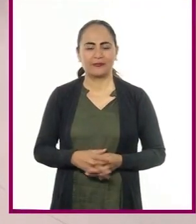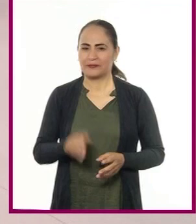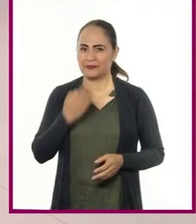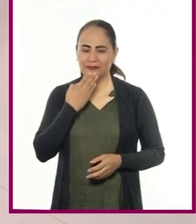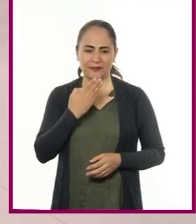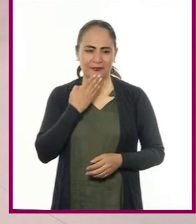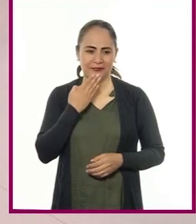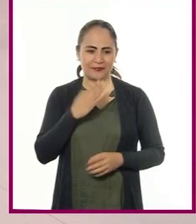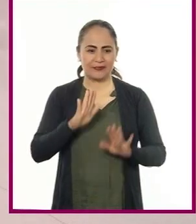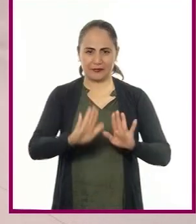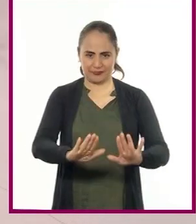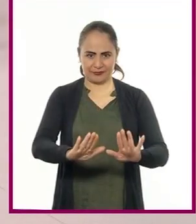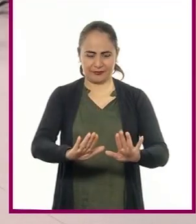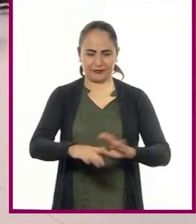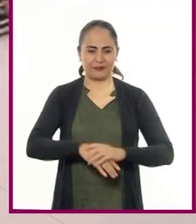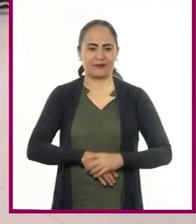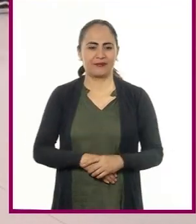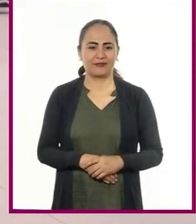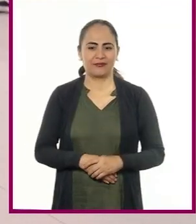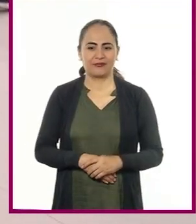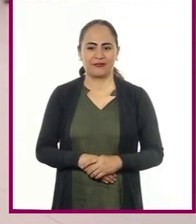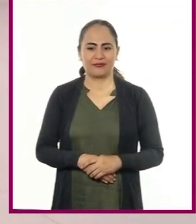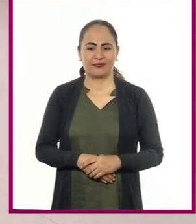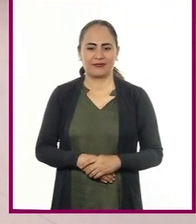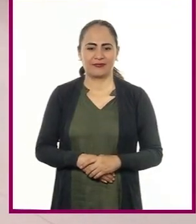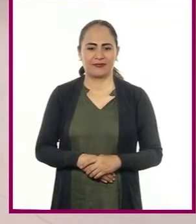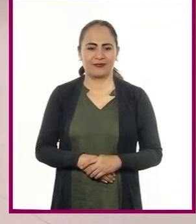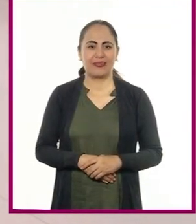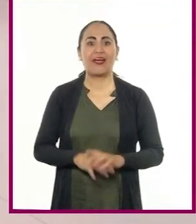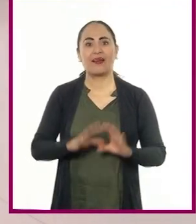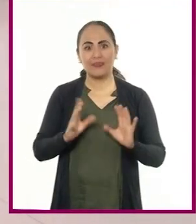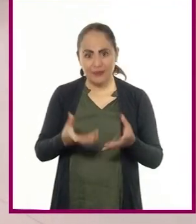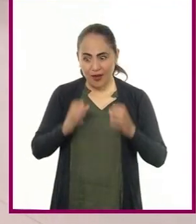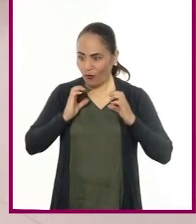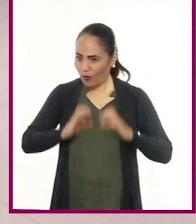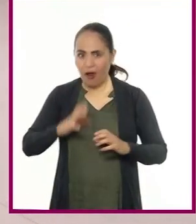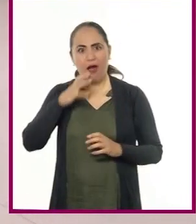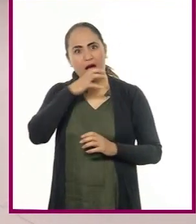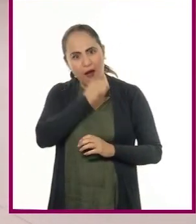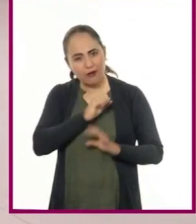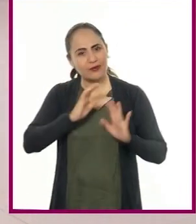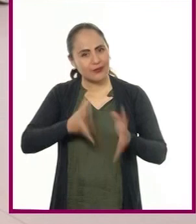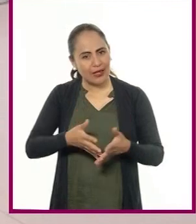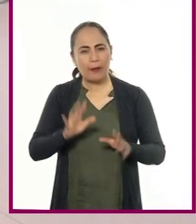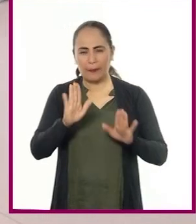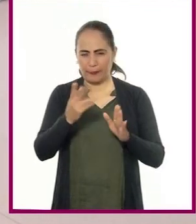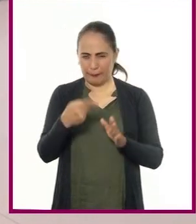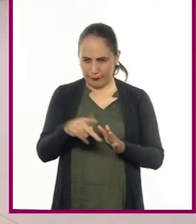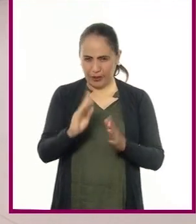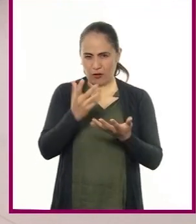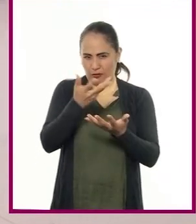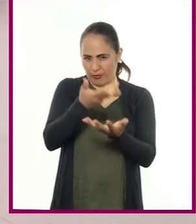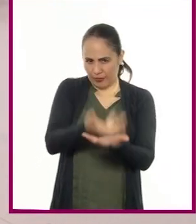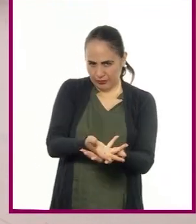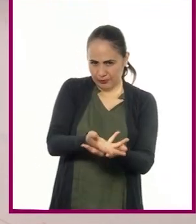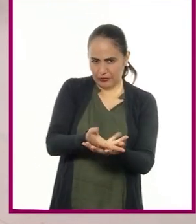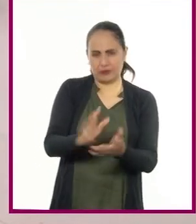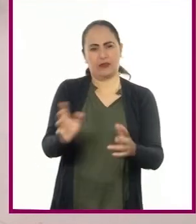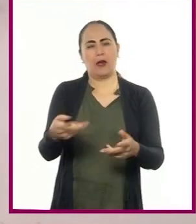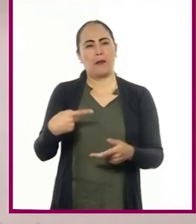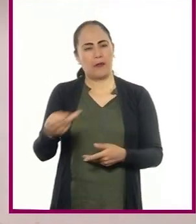Bien. Alto, paramos un poco. Estamos entrando en calor, maestro. Ahí descansamos tantito. Recupérense, muevan las